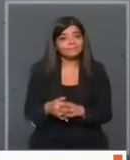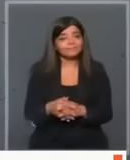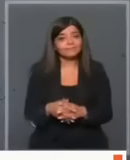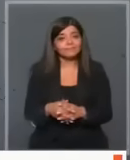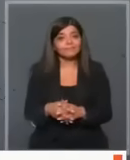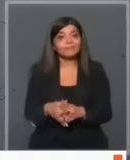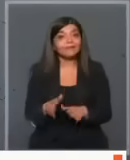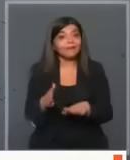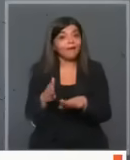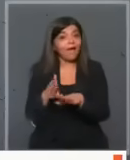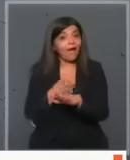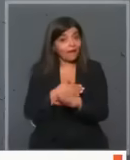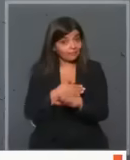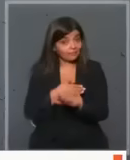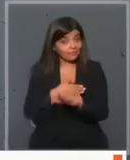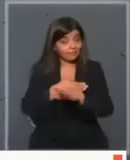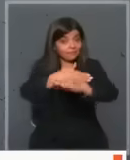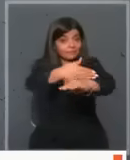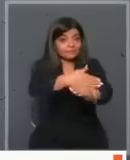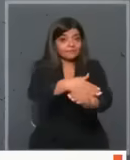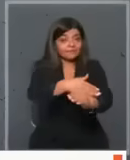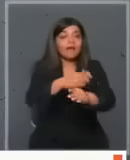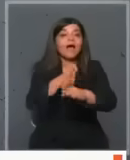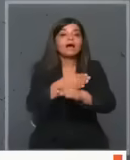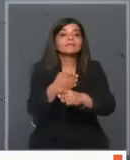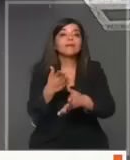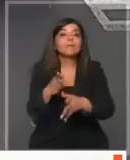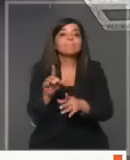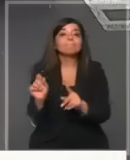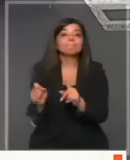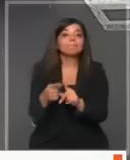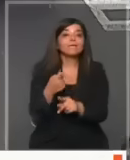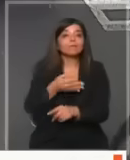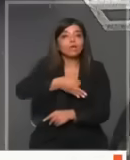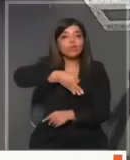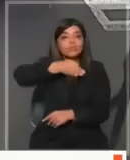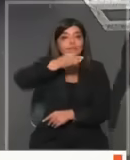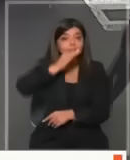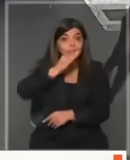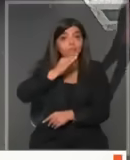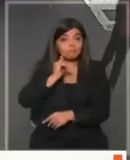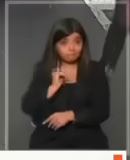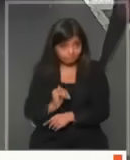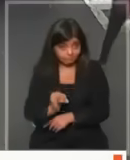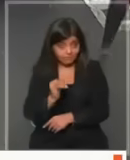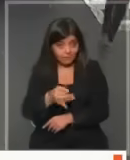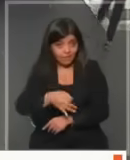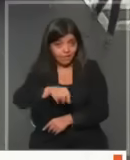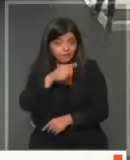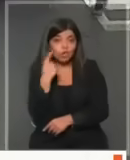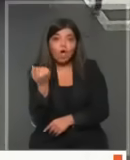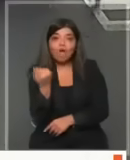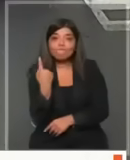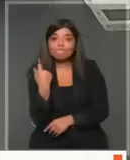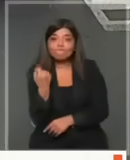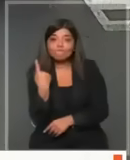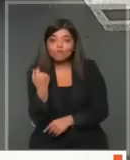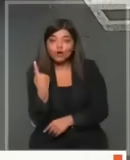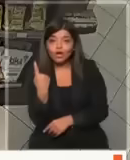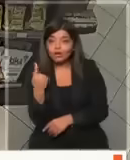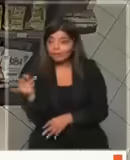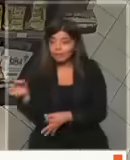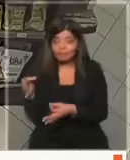Pero antes de secuestrar al empresario había que desayunar, así como lo oye. Una boleta que encontraron en poder de los